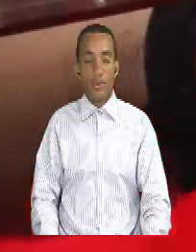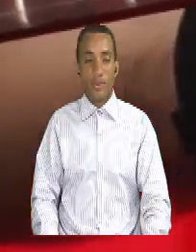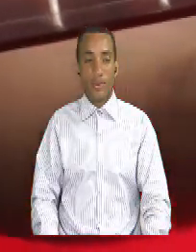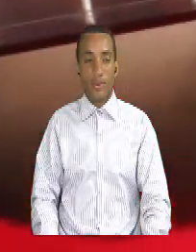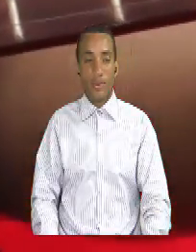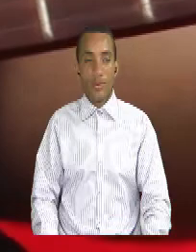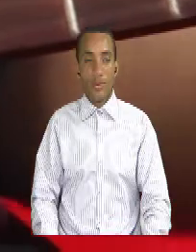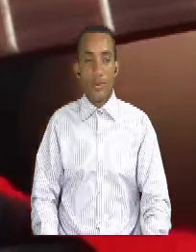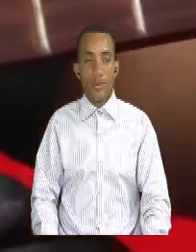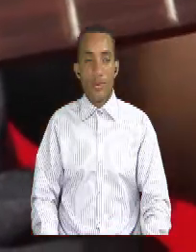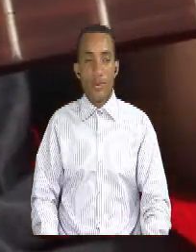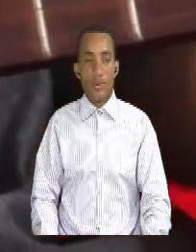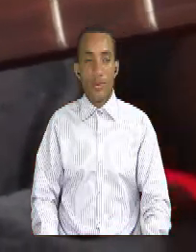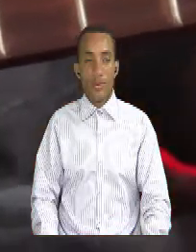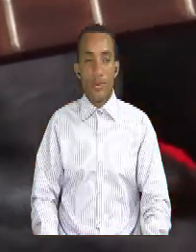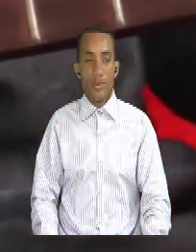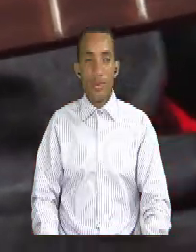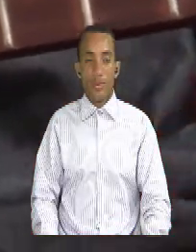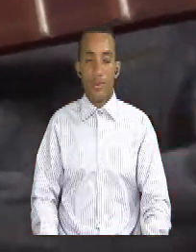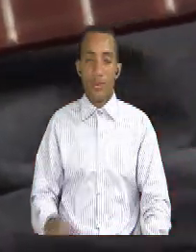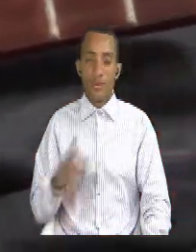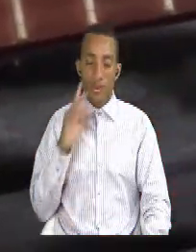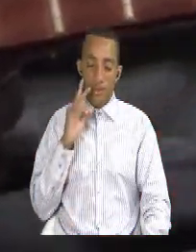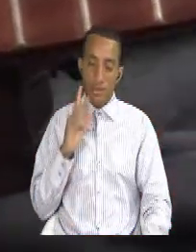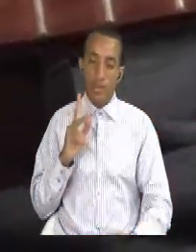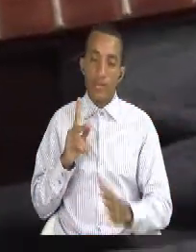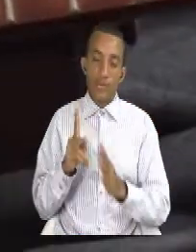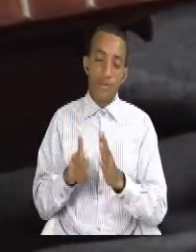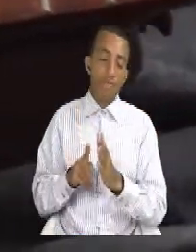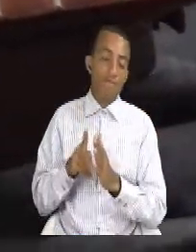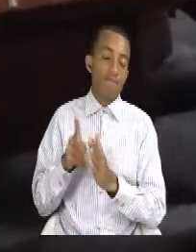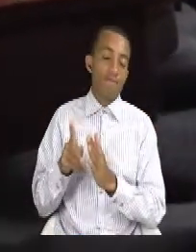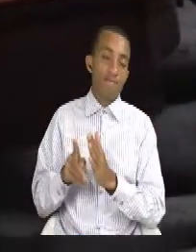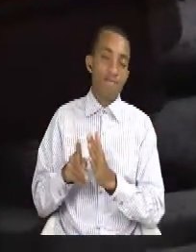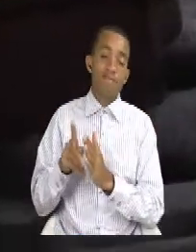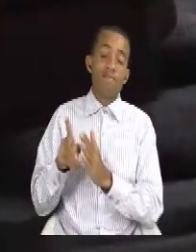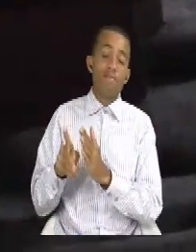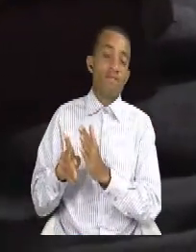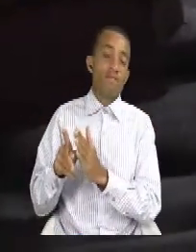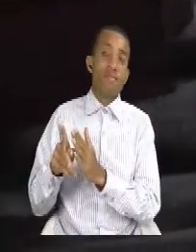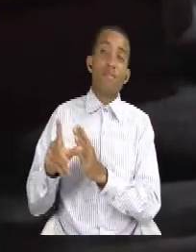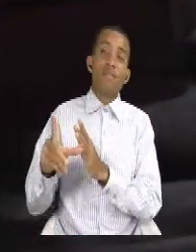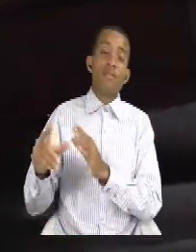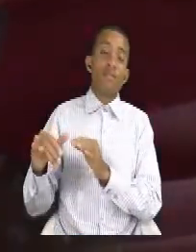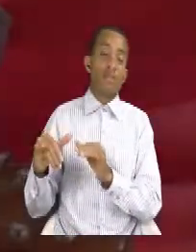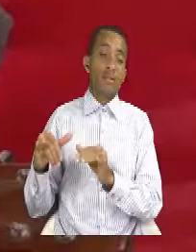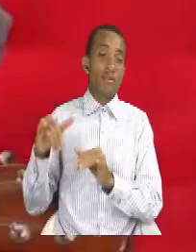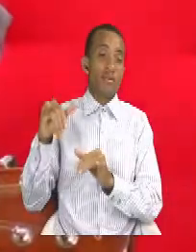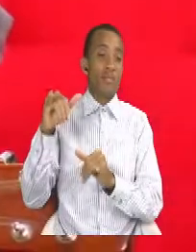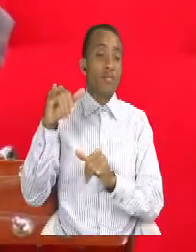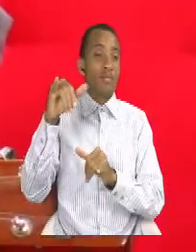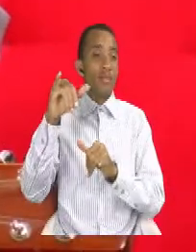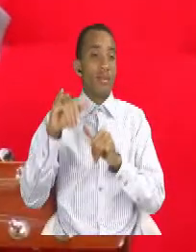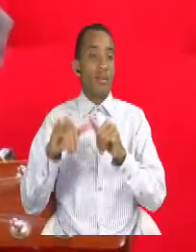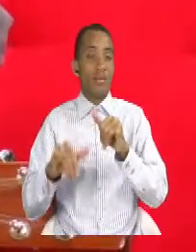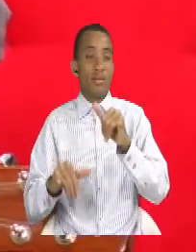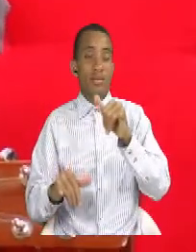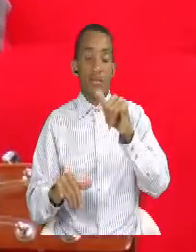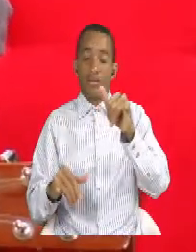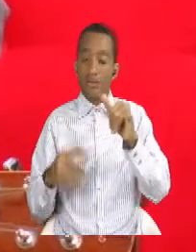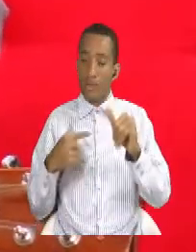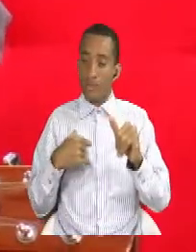Se me va el tren y me deja el avión. Si tú no estás